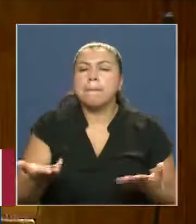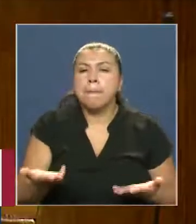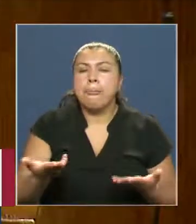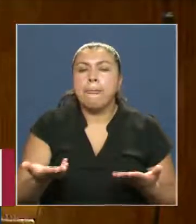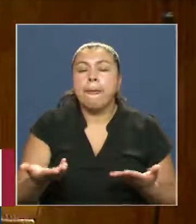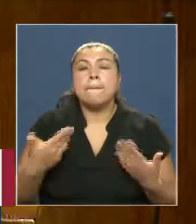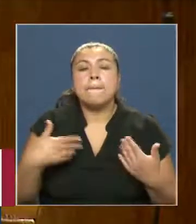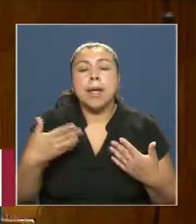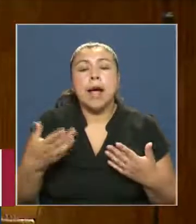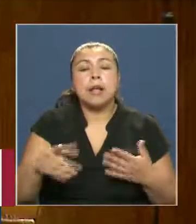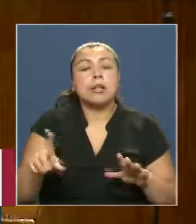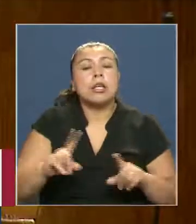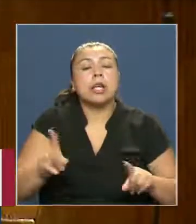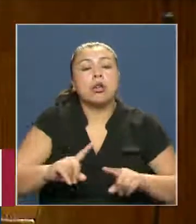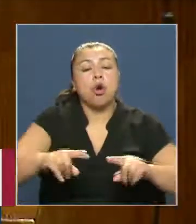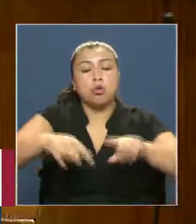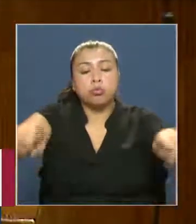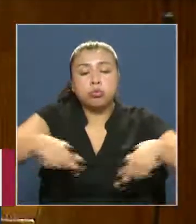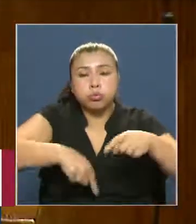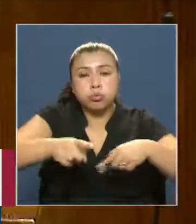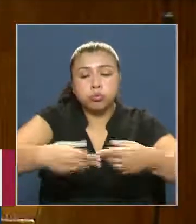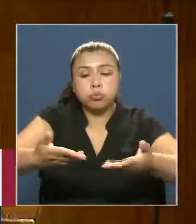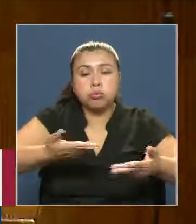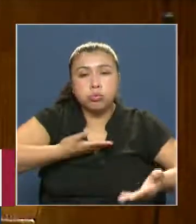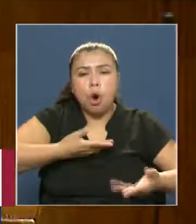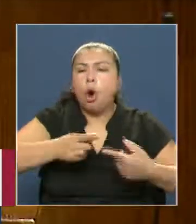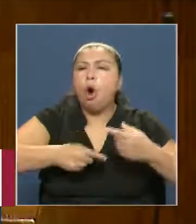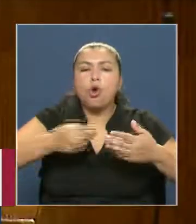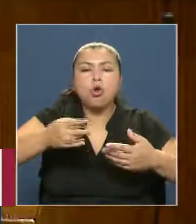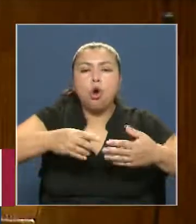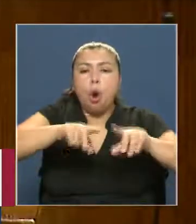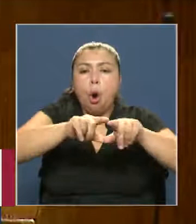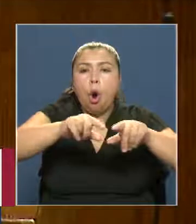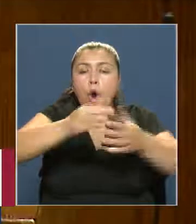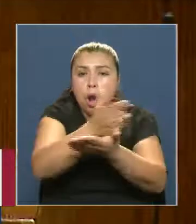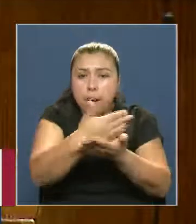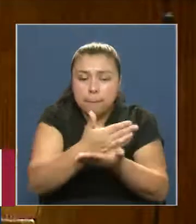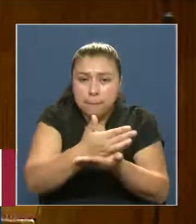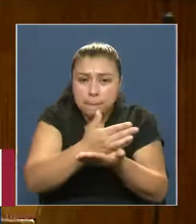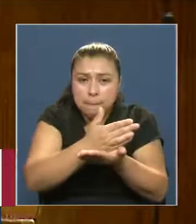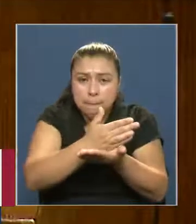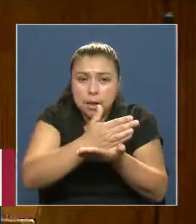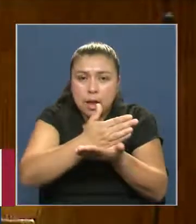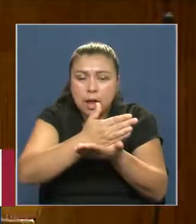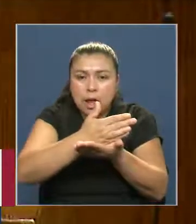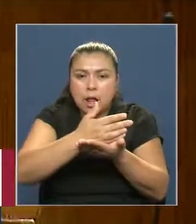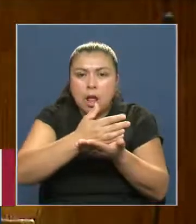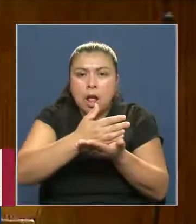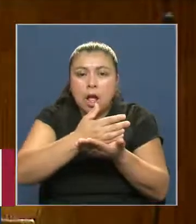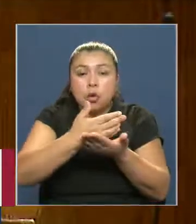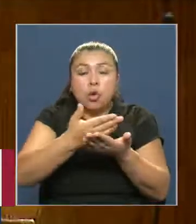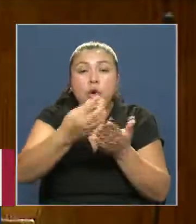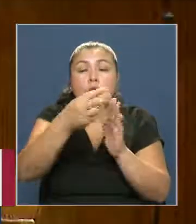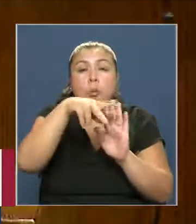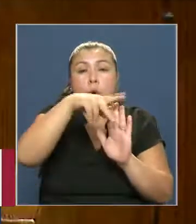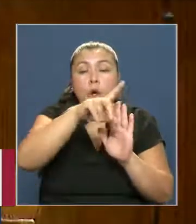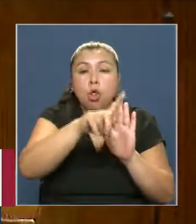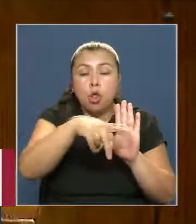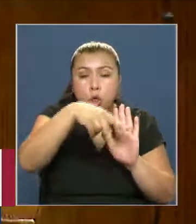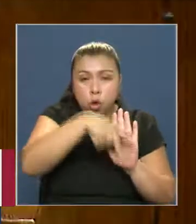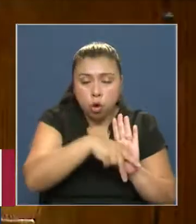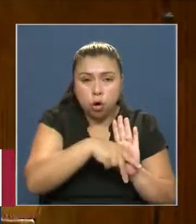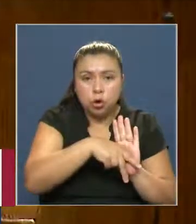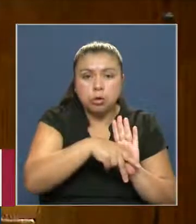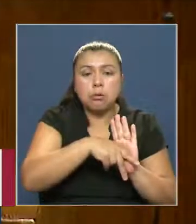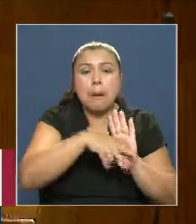recepción definitiva o cuando no coincida la geometría entre los planos de loteos acogidos a diferentes normativas aplicadas sobre un